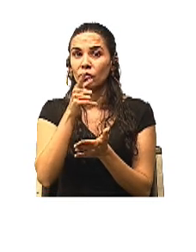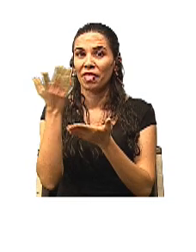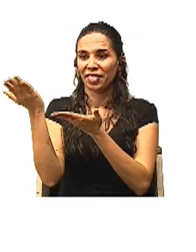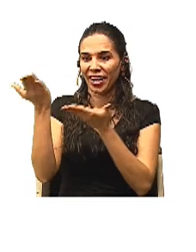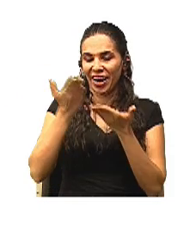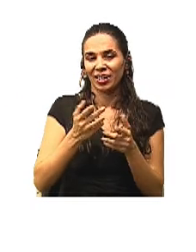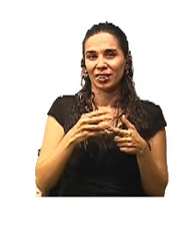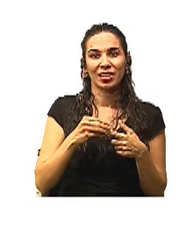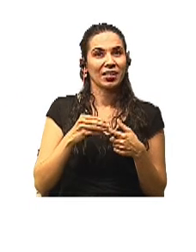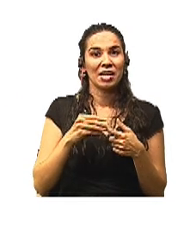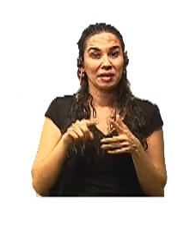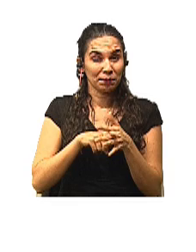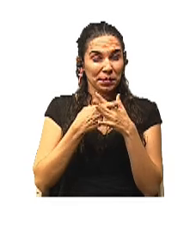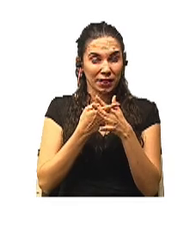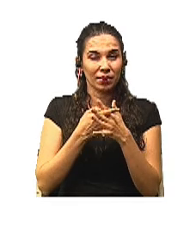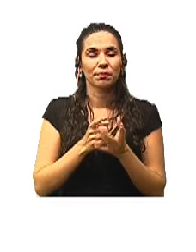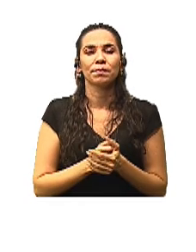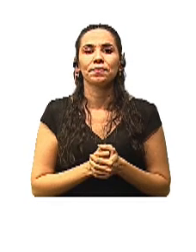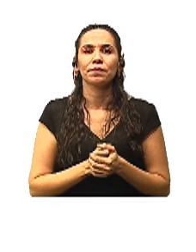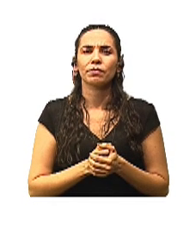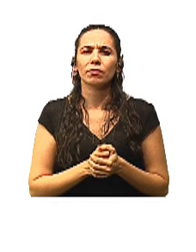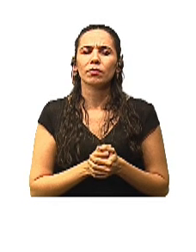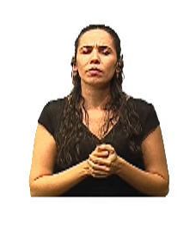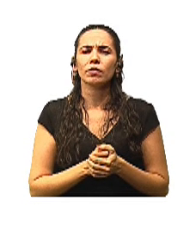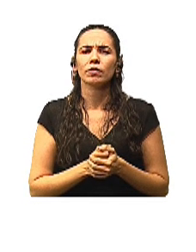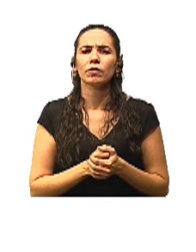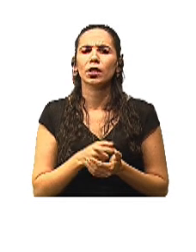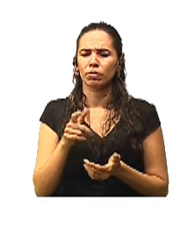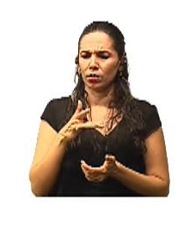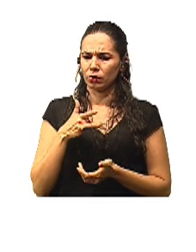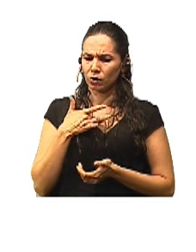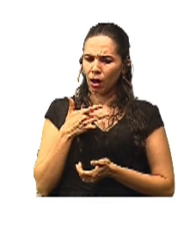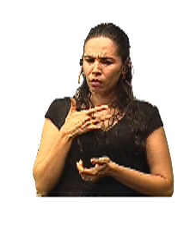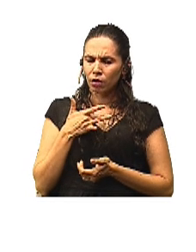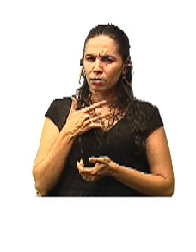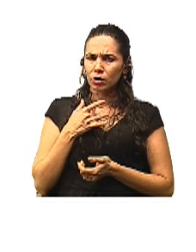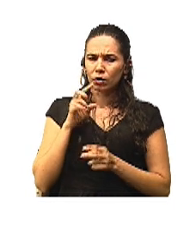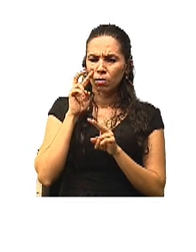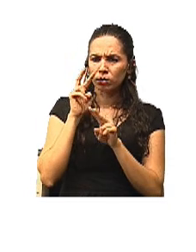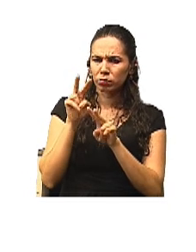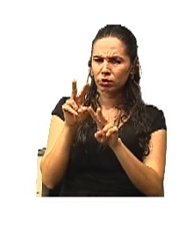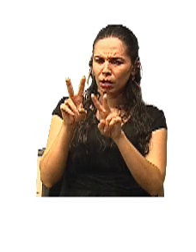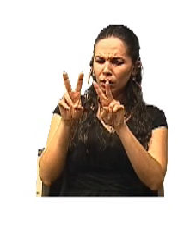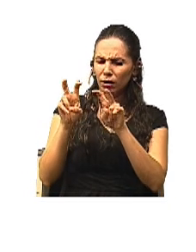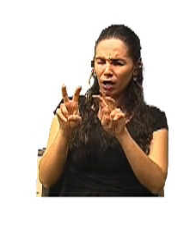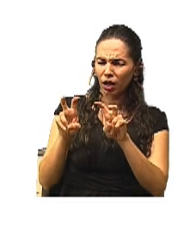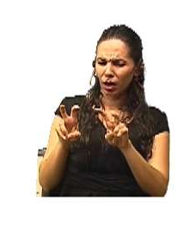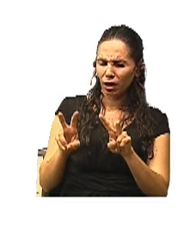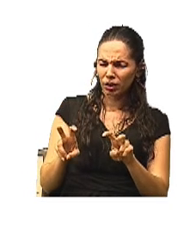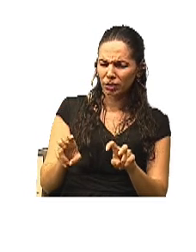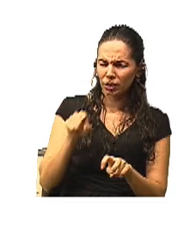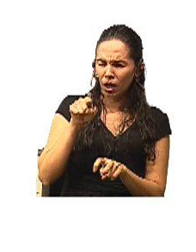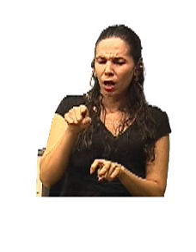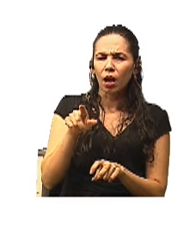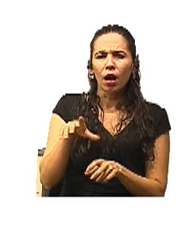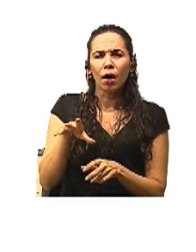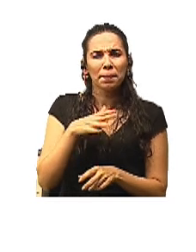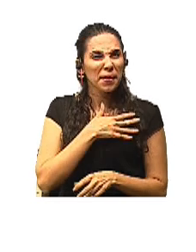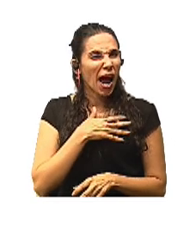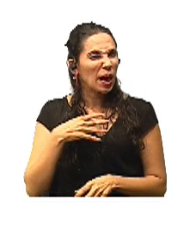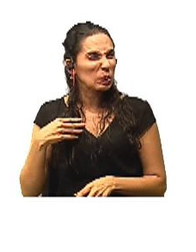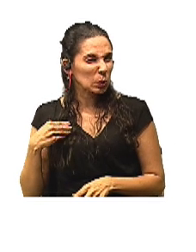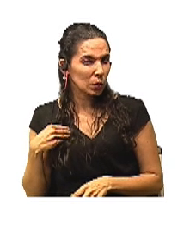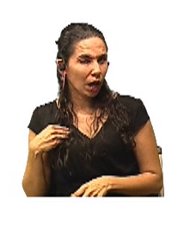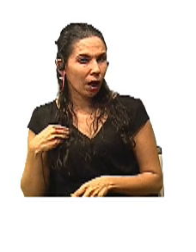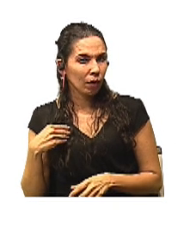inicio. ¿Qué sentimientos me ha producido este análisis? ¿Me ha gustado la